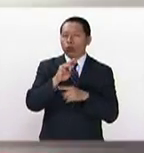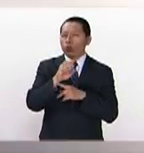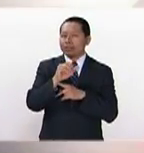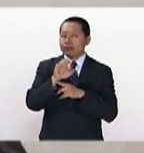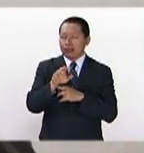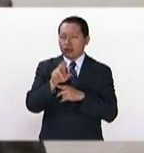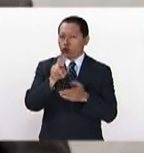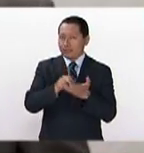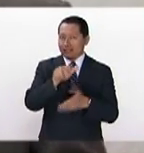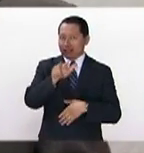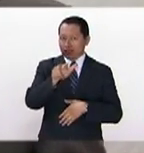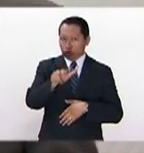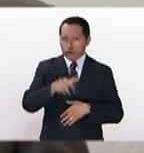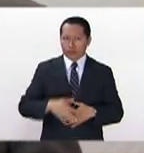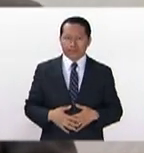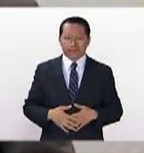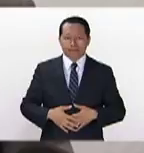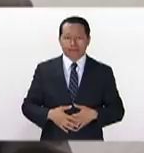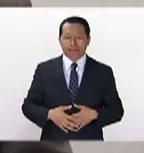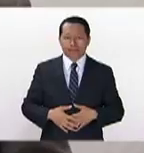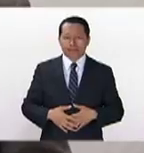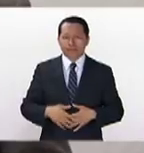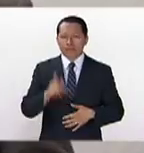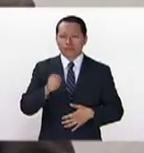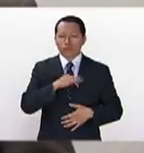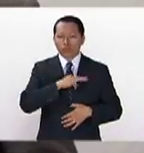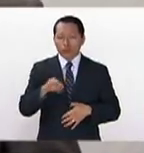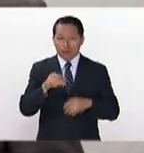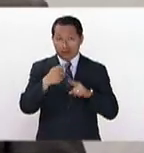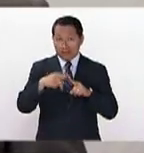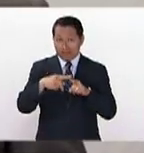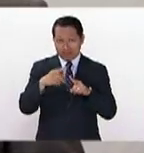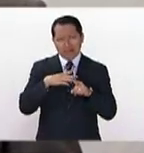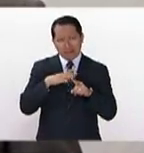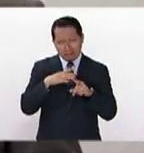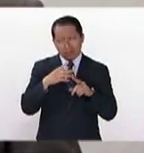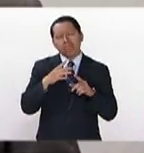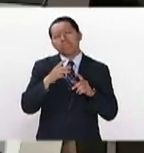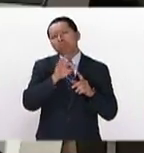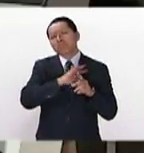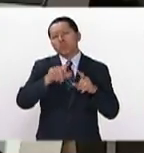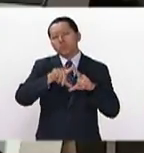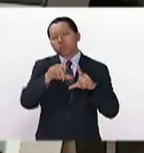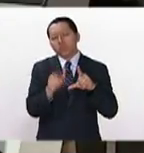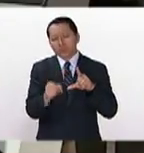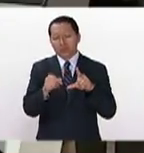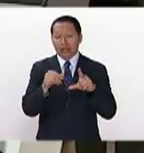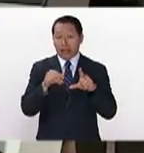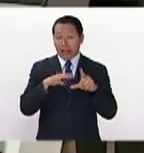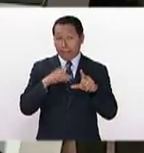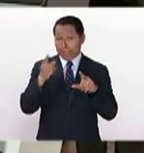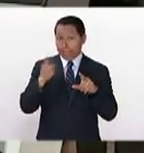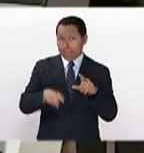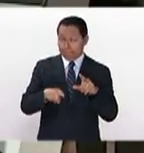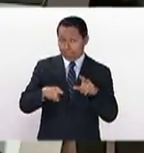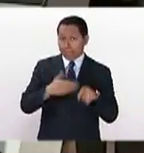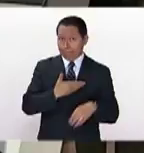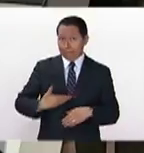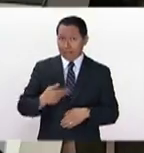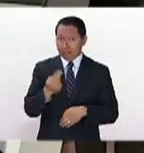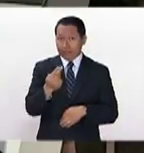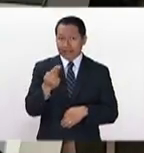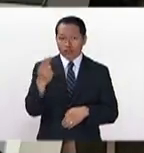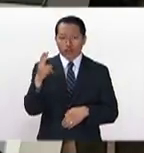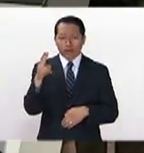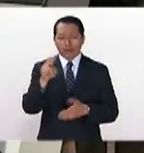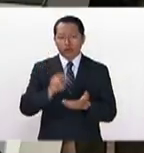2018. Estas innovaciones, fruto de la Estrategia Digital Nacional, lanzada por el presidente el 25 de